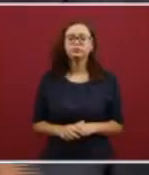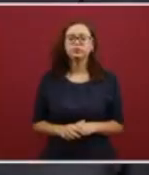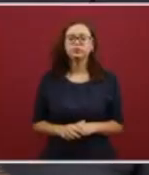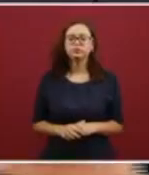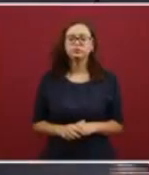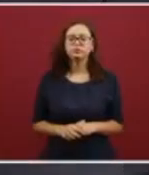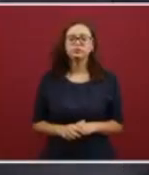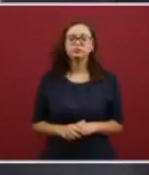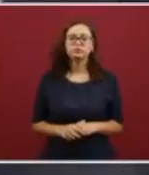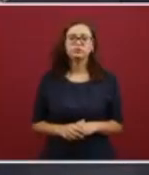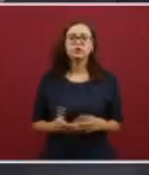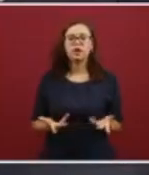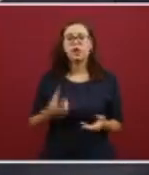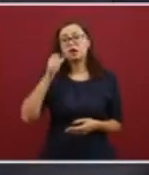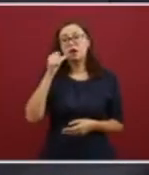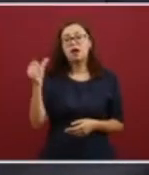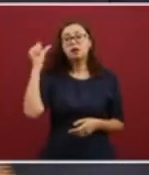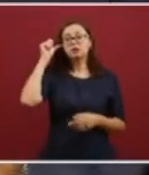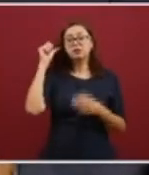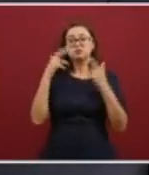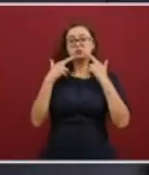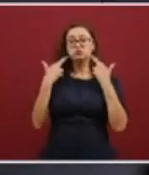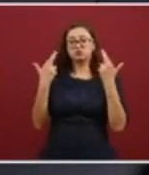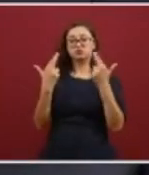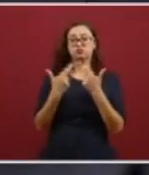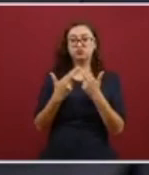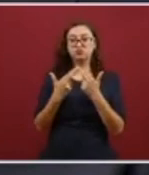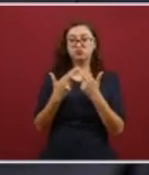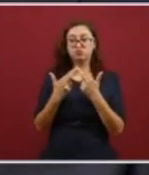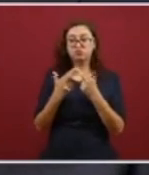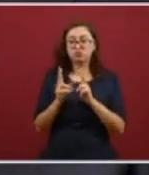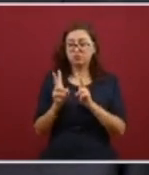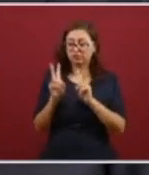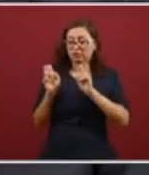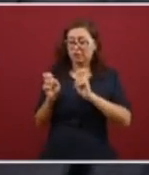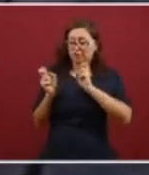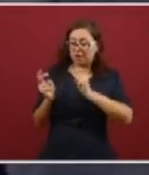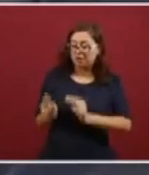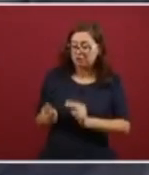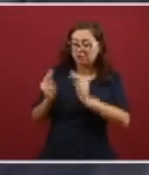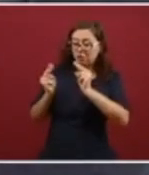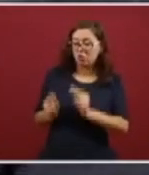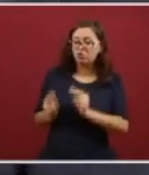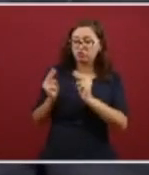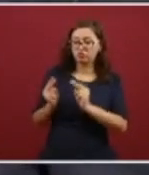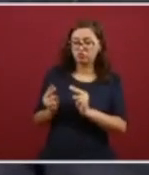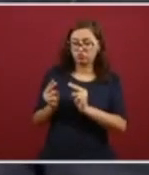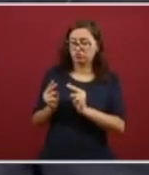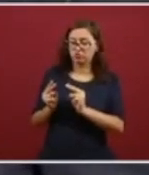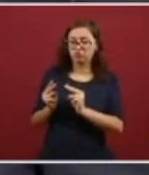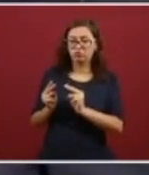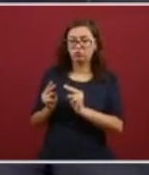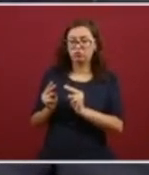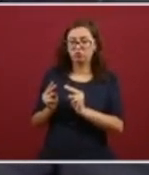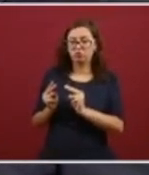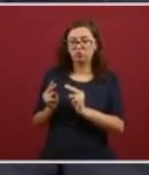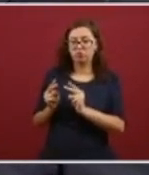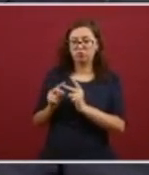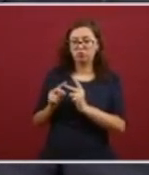Porque la reunión de ayer pues fue un asunto de comercio y lo